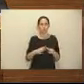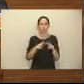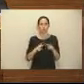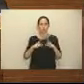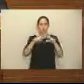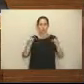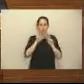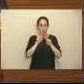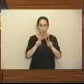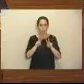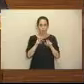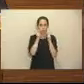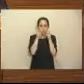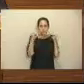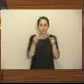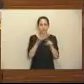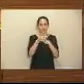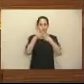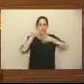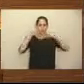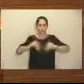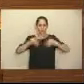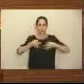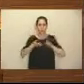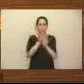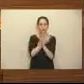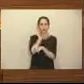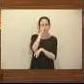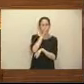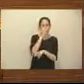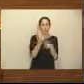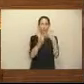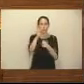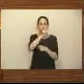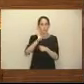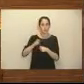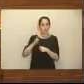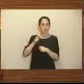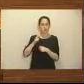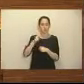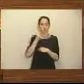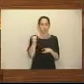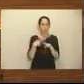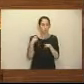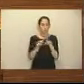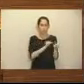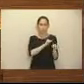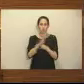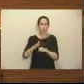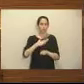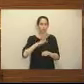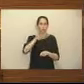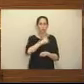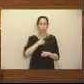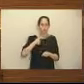el descubrimiento de la cruda realidad que se ocultaba tras algunos mitos políticos de larga e intensa influencia en nuestra comunidad,